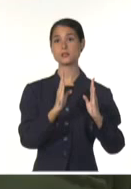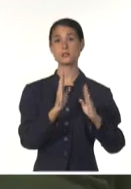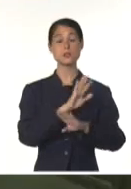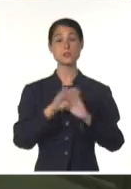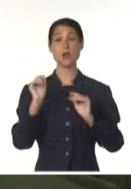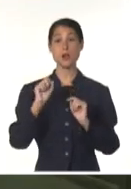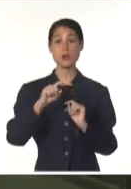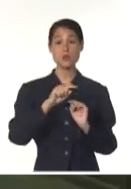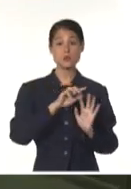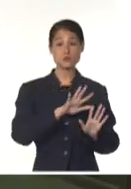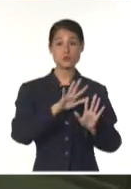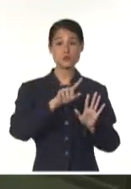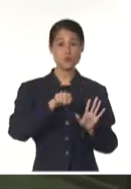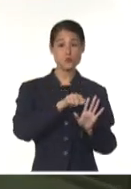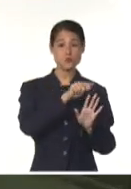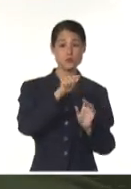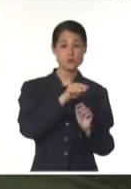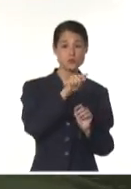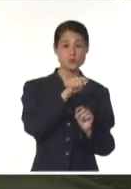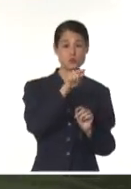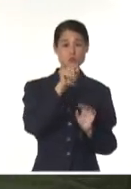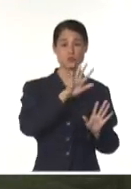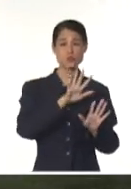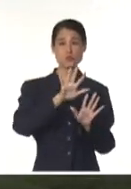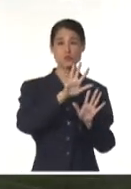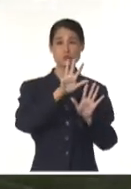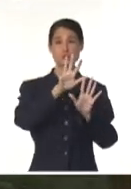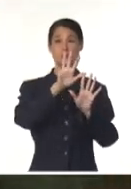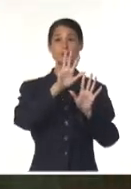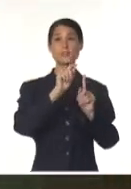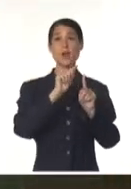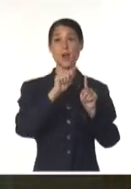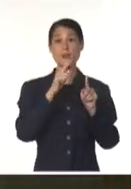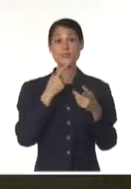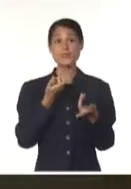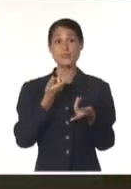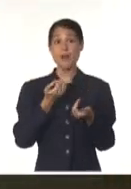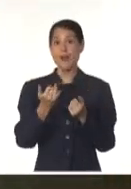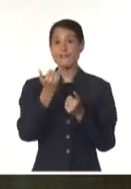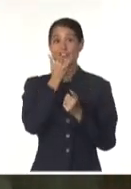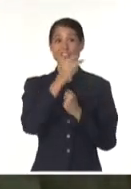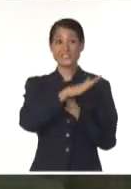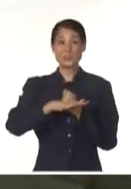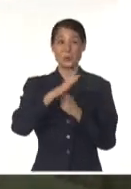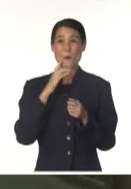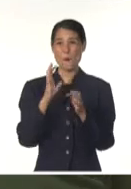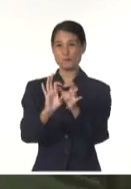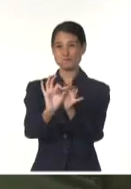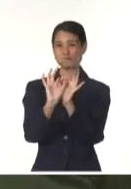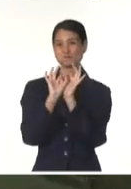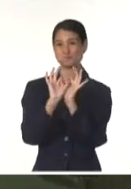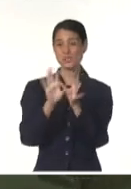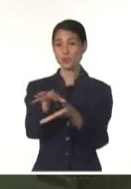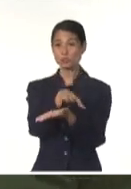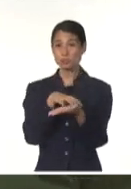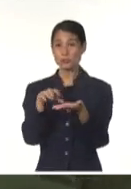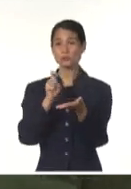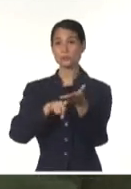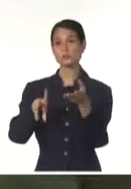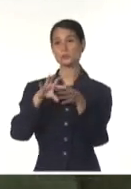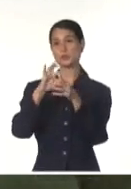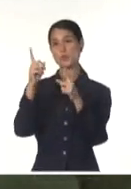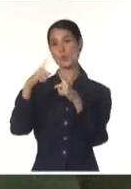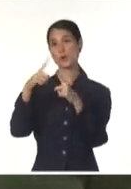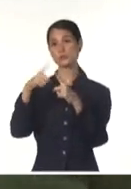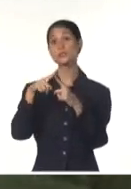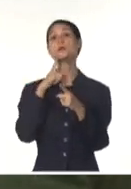territorio de la región oriental. Queremos informar a la población que las afectaciones son severas en estos momentos en la provincia de Guantánamo, con la cual hemos